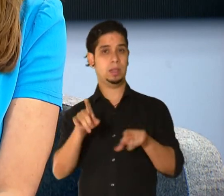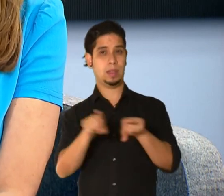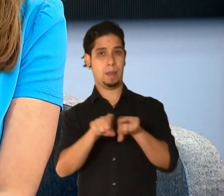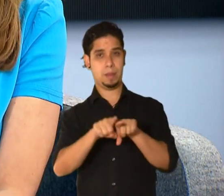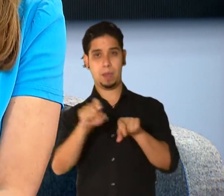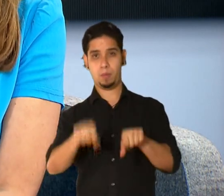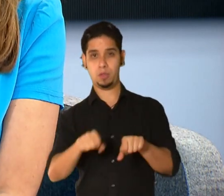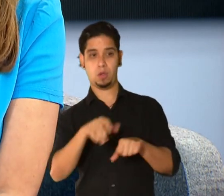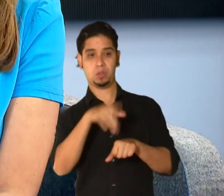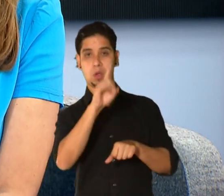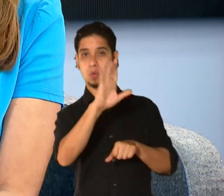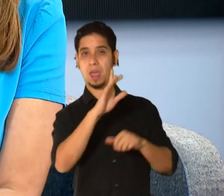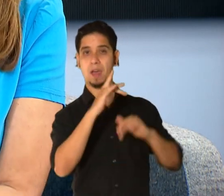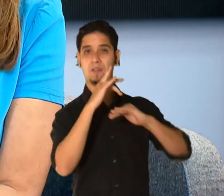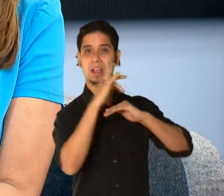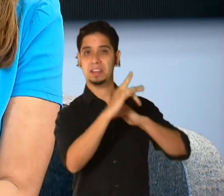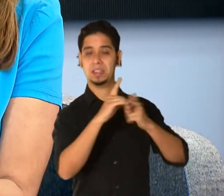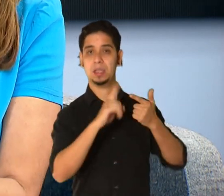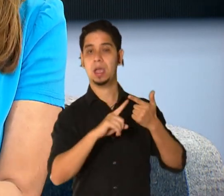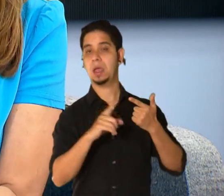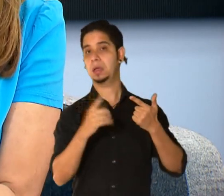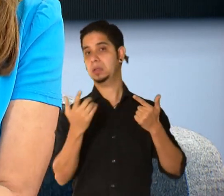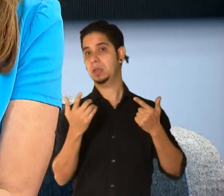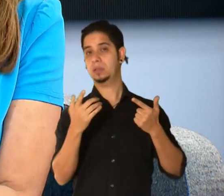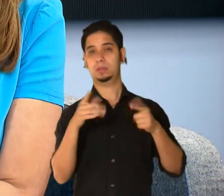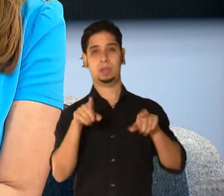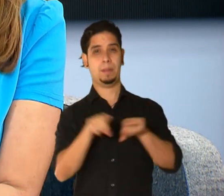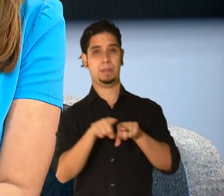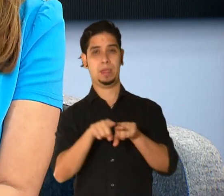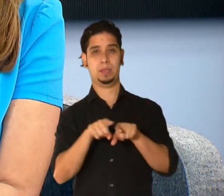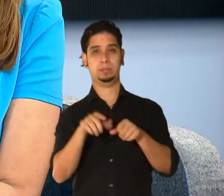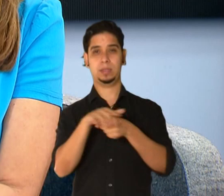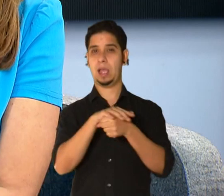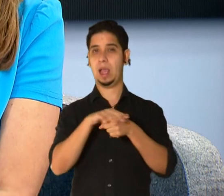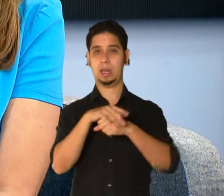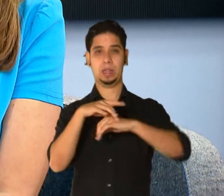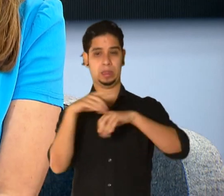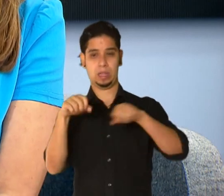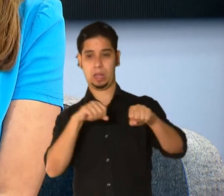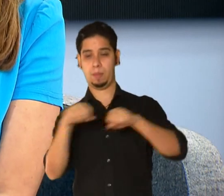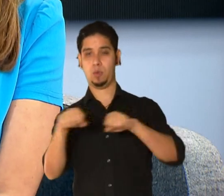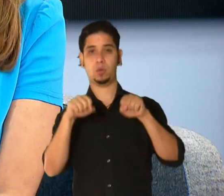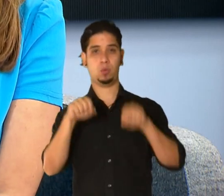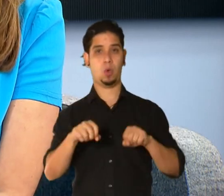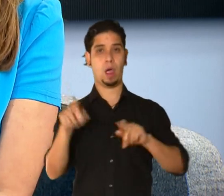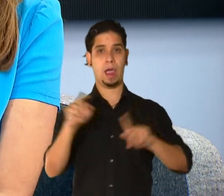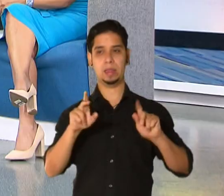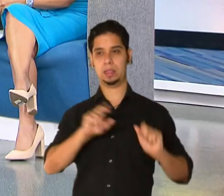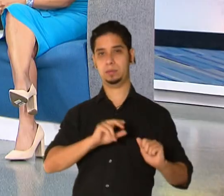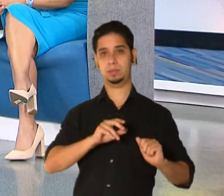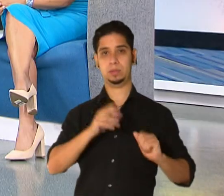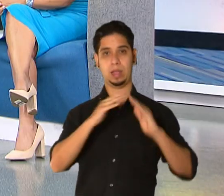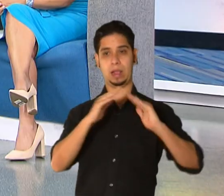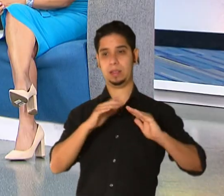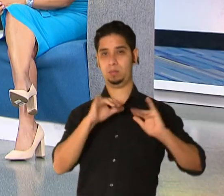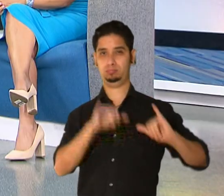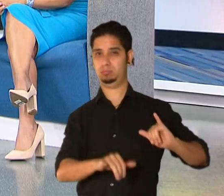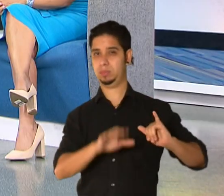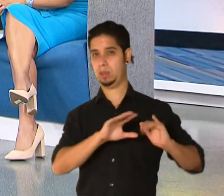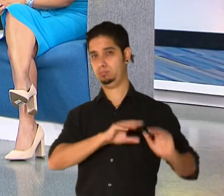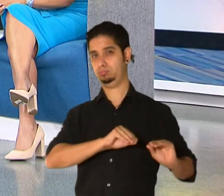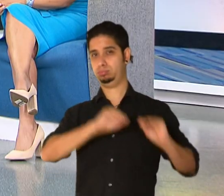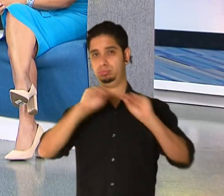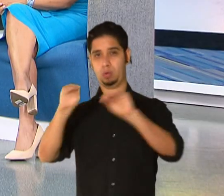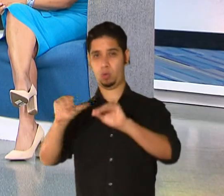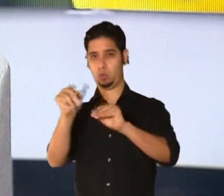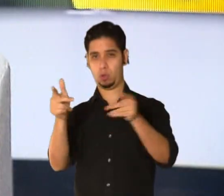de la migración, sí. Por el hecho de que los terremotos en el sur quizás también provocaron el desplazamiento de la población. ¿Se encontraron con problemas? Sí,